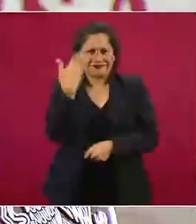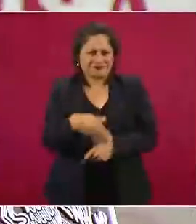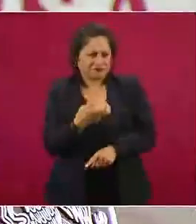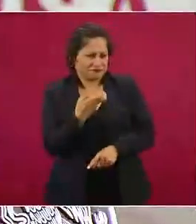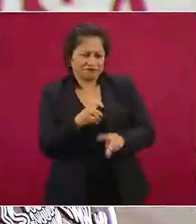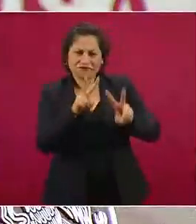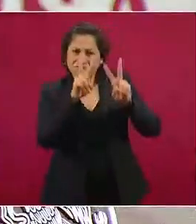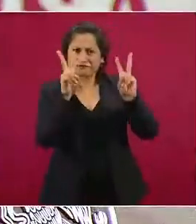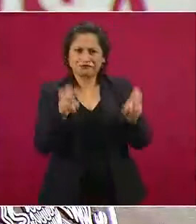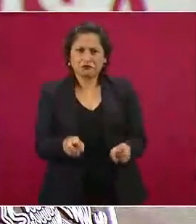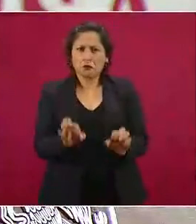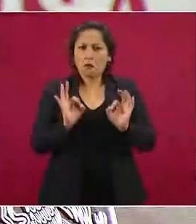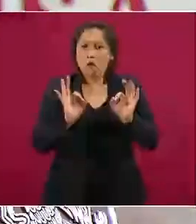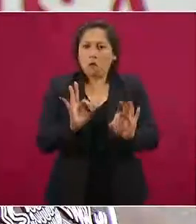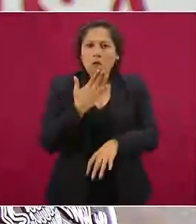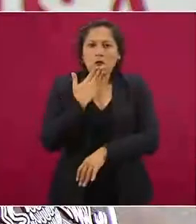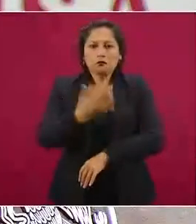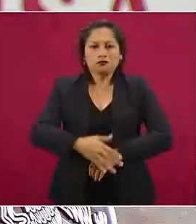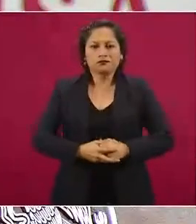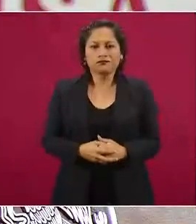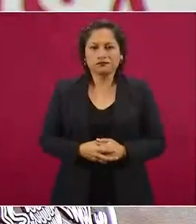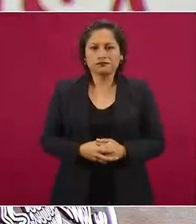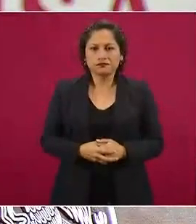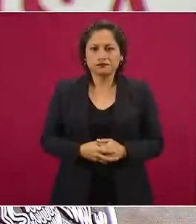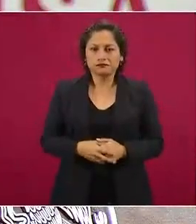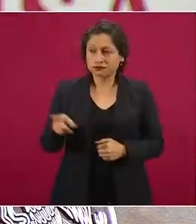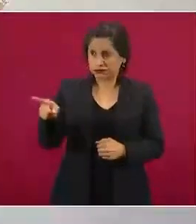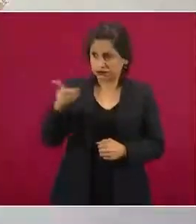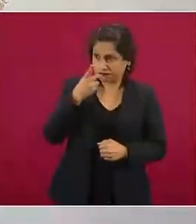Hasta dejar el gobierno.